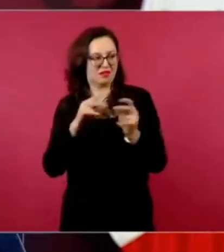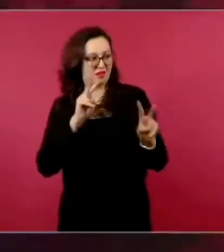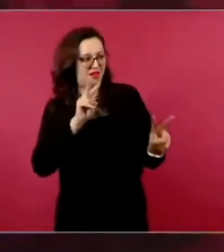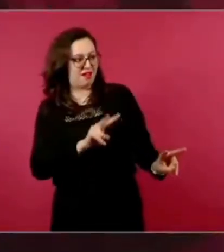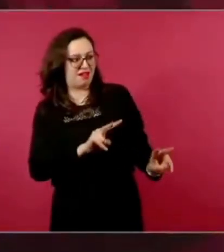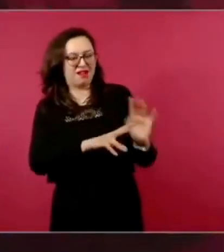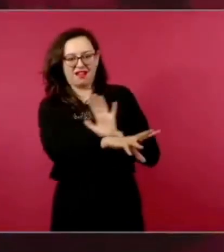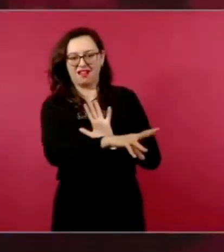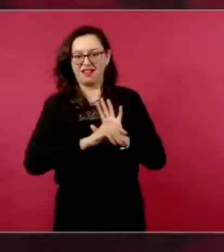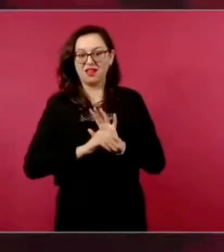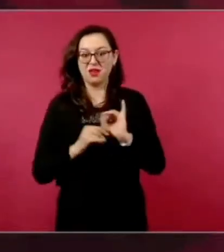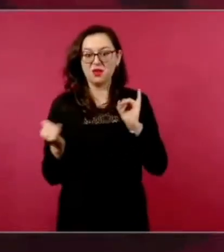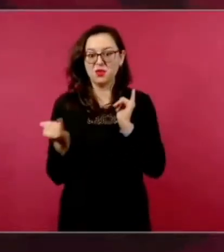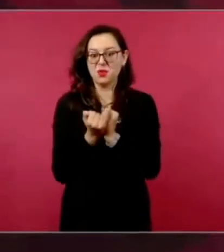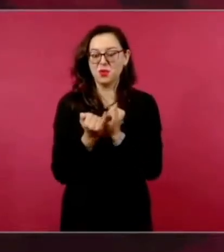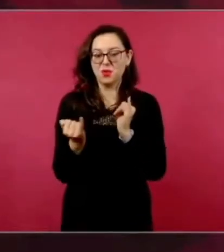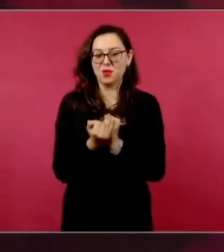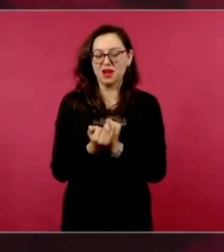porque